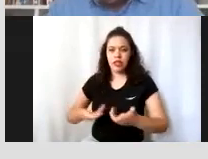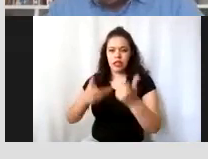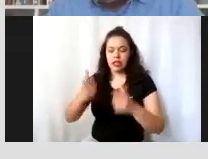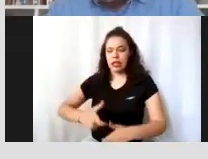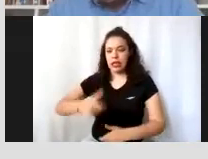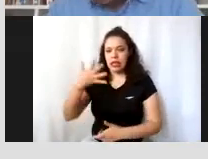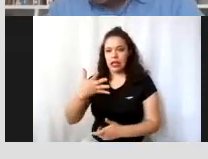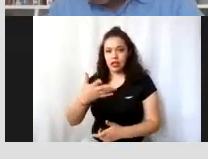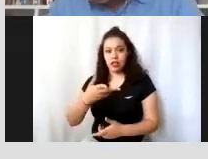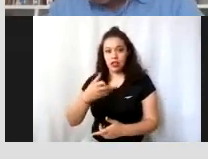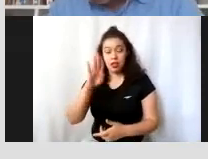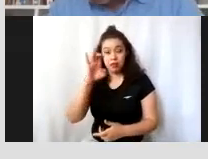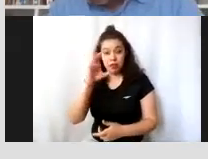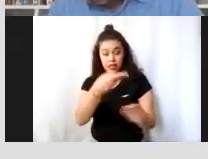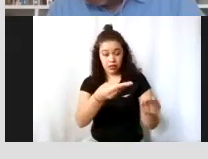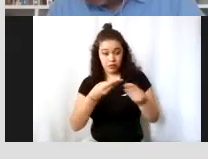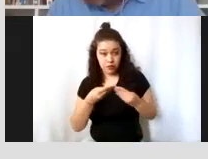darían la beca? ¿Darían la beca